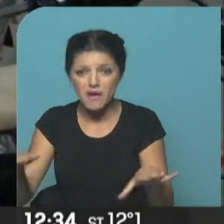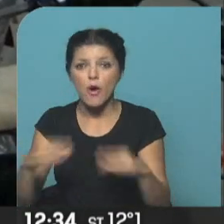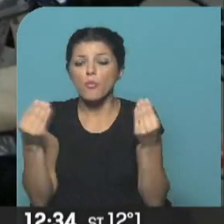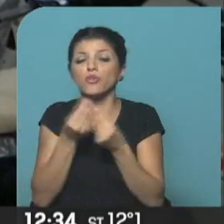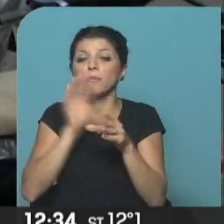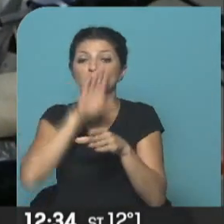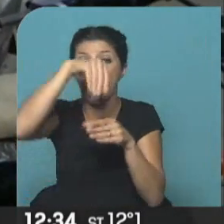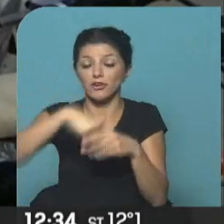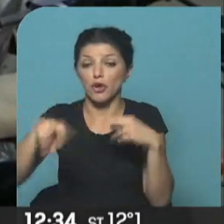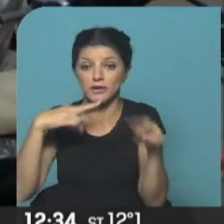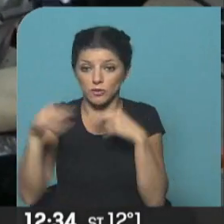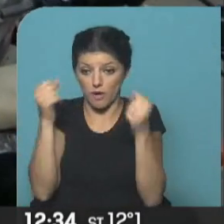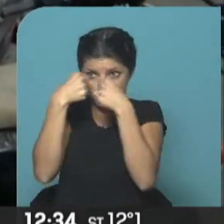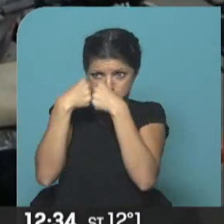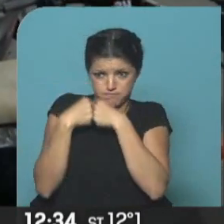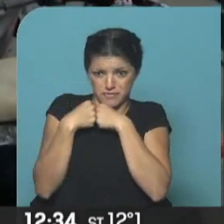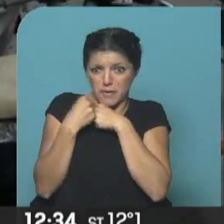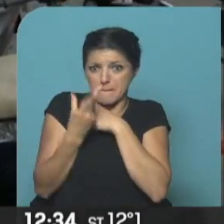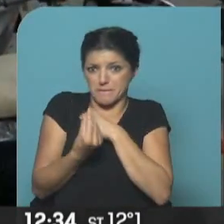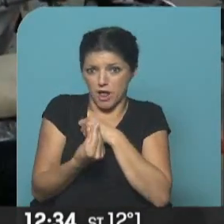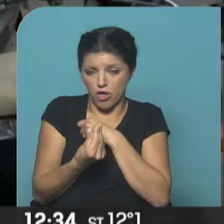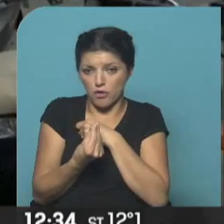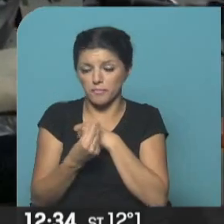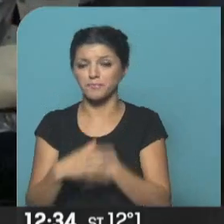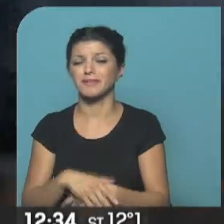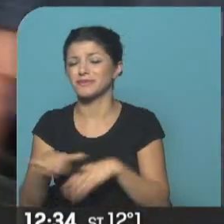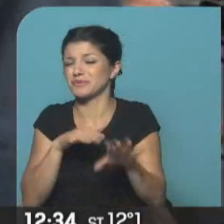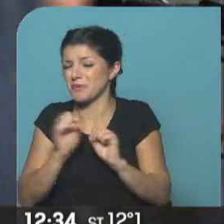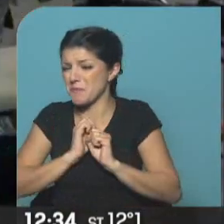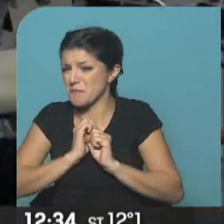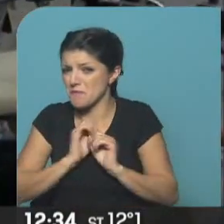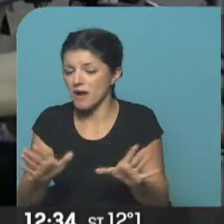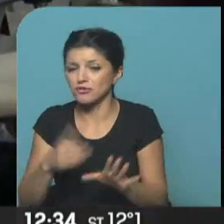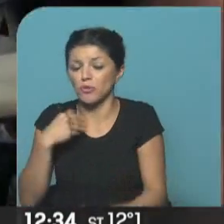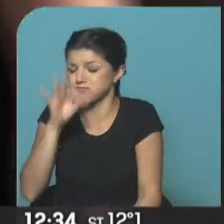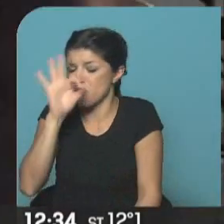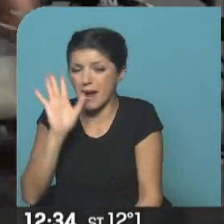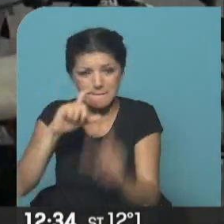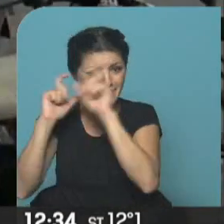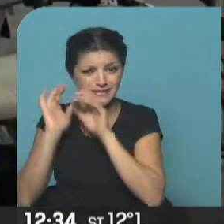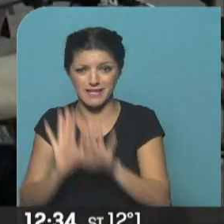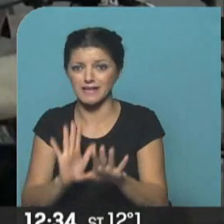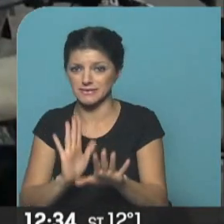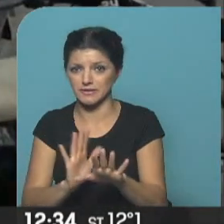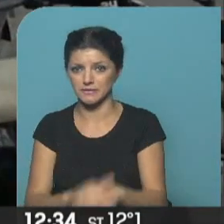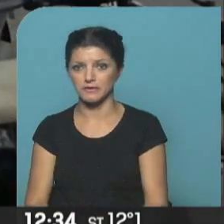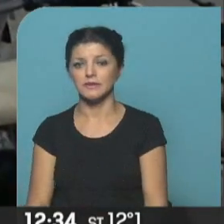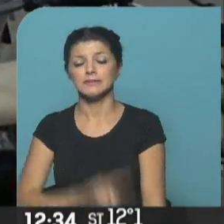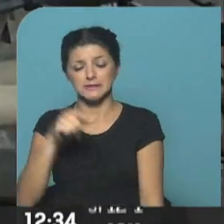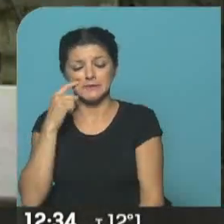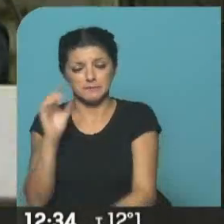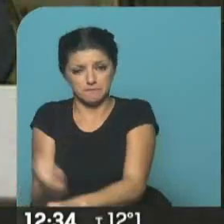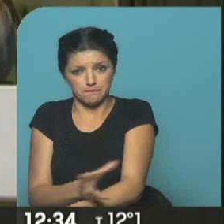en los restaurantes, con muchísimo miedo. Era una cosa terrible, vamos, que nunca la había vivido y causa bastante